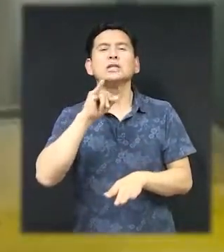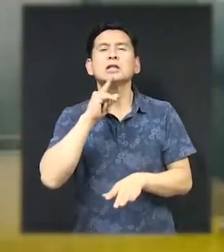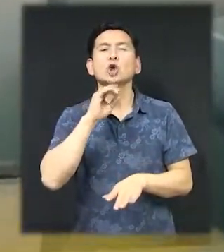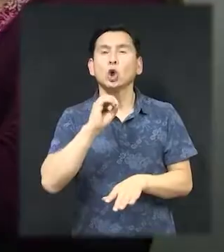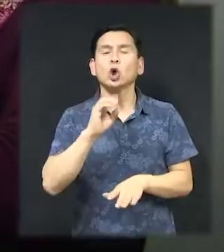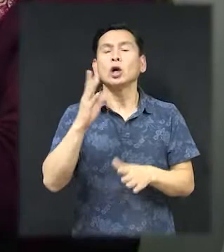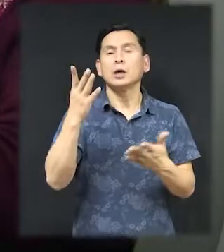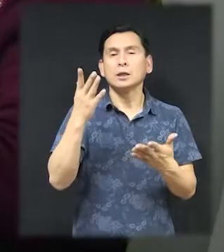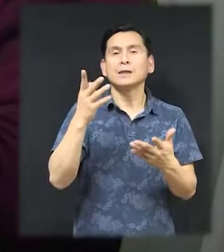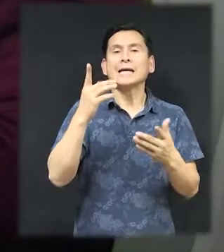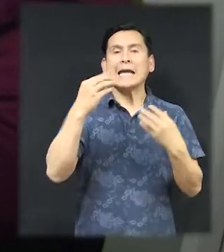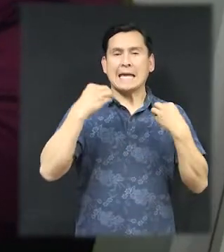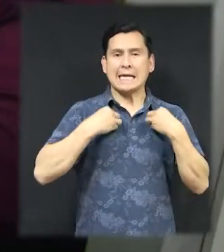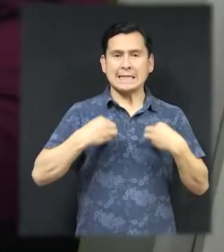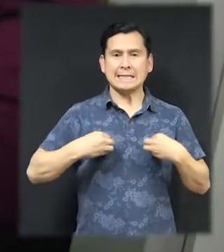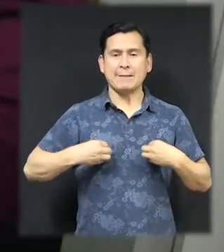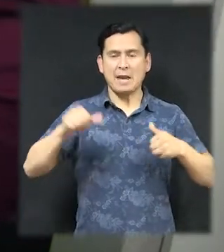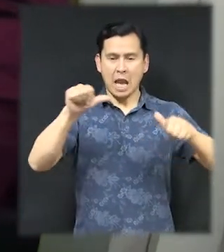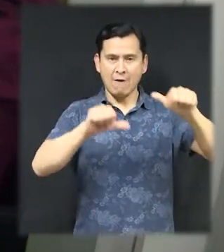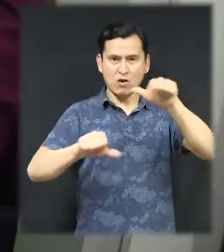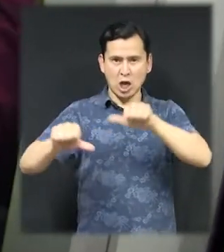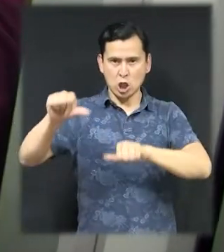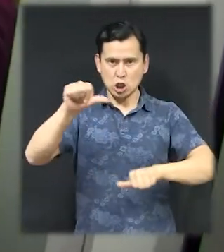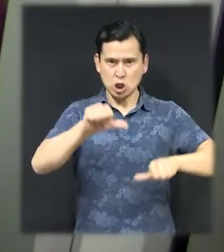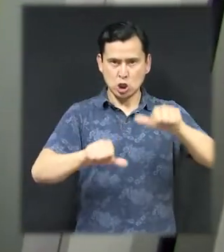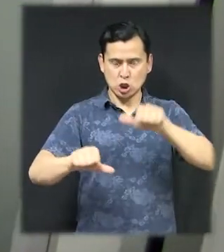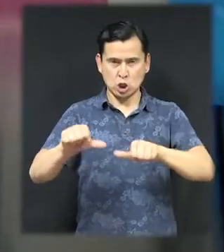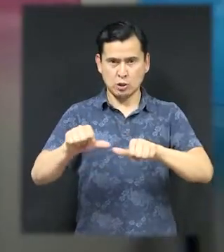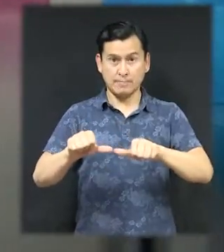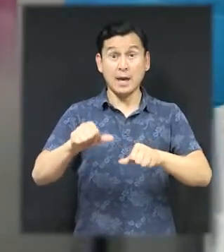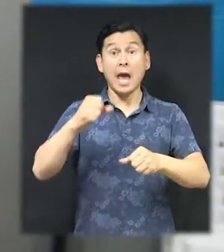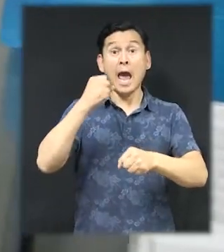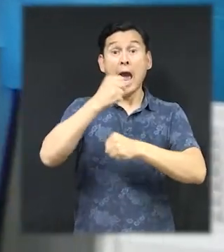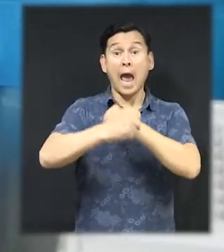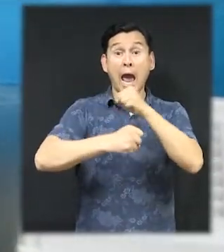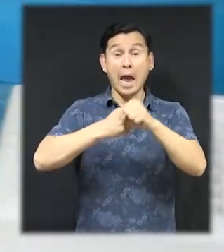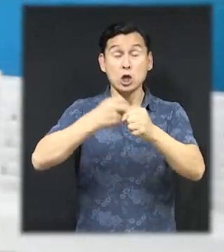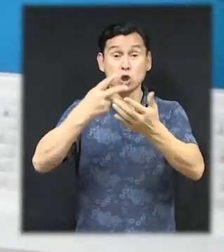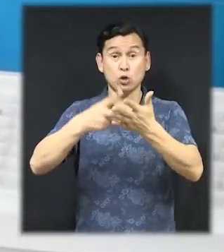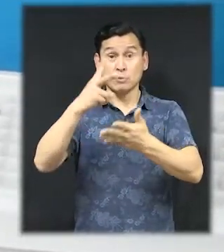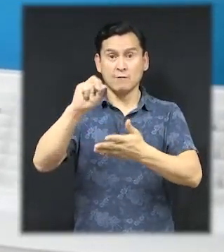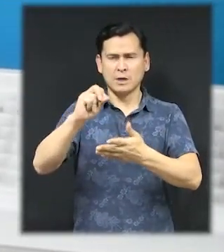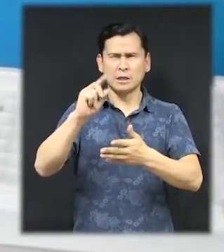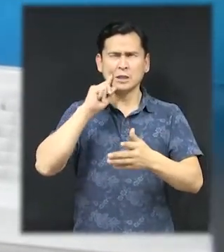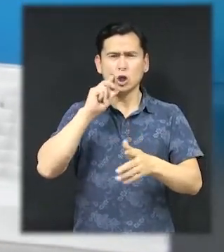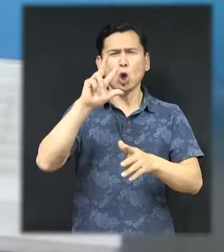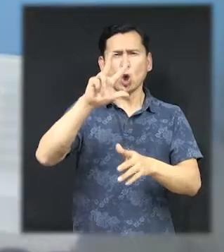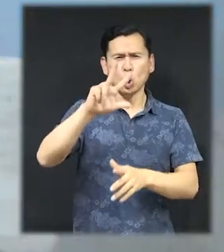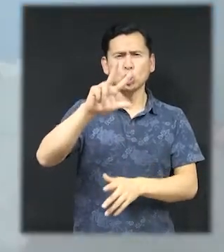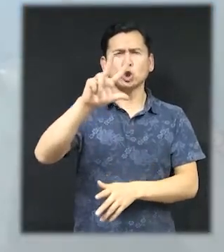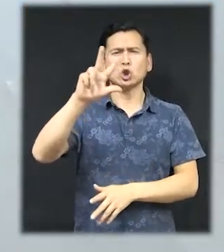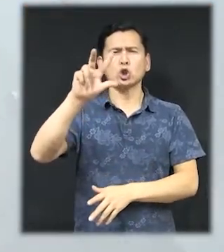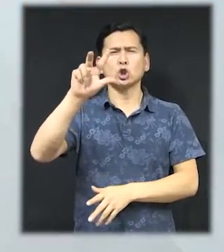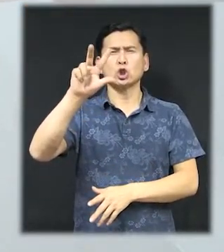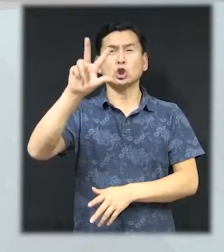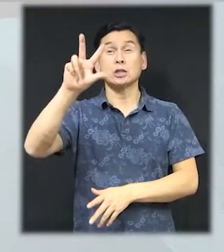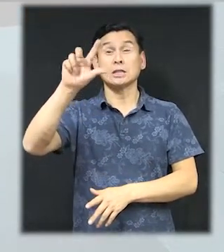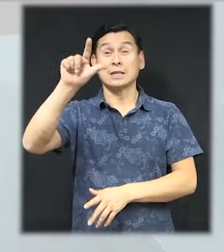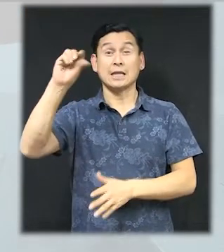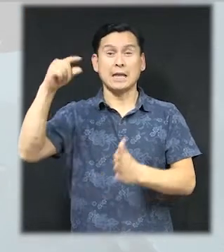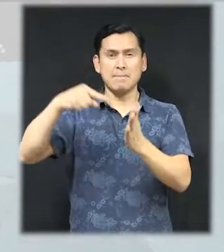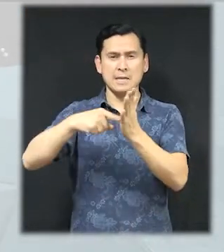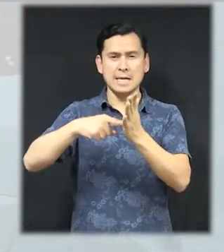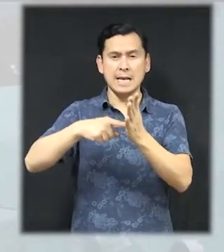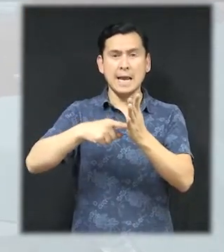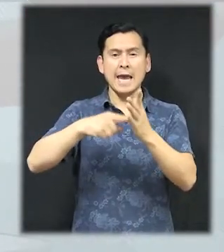apoyo diagnóstico terapéutico son los exámenes de laboratorio. Durante el año 2020 el establecimiento